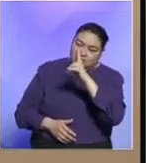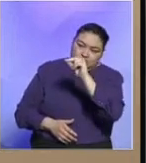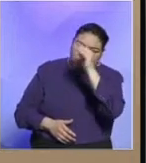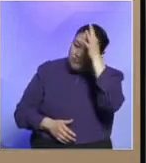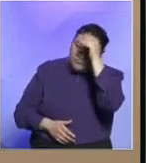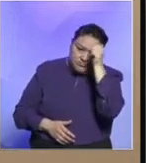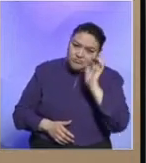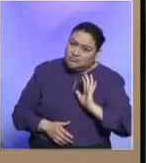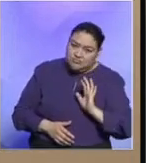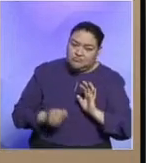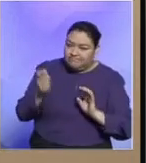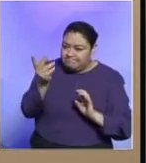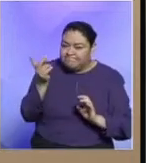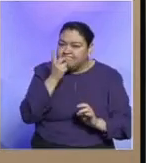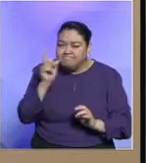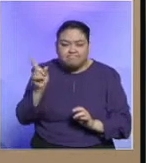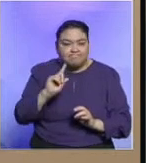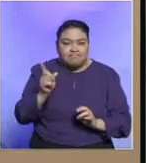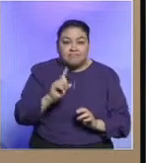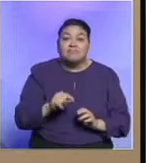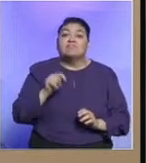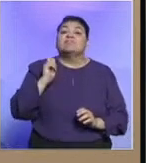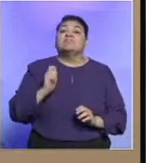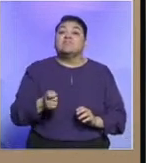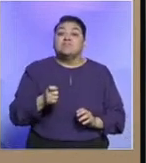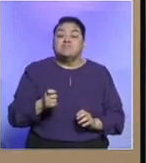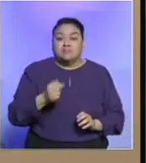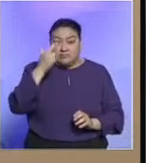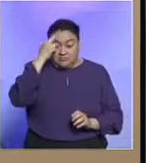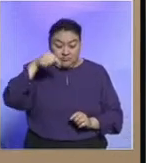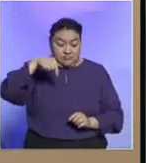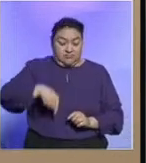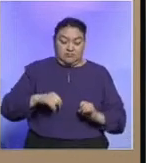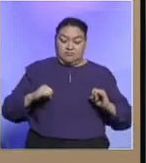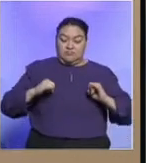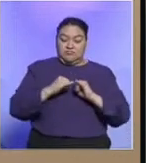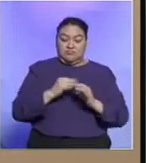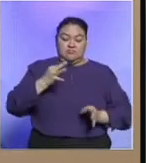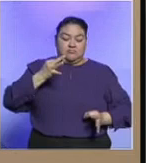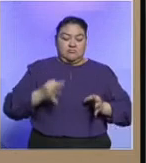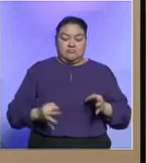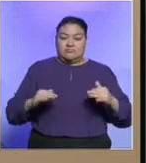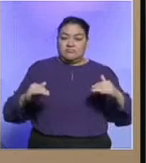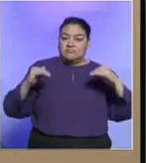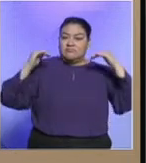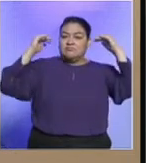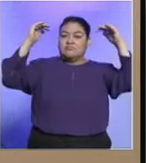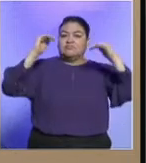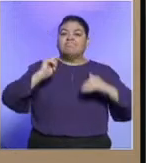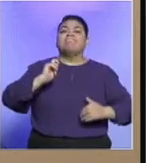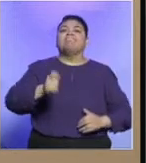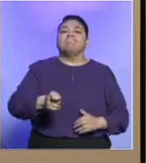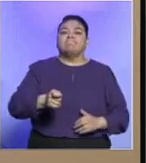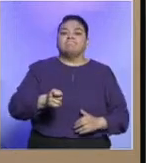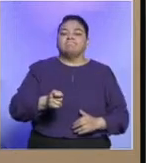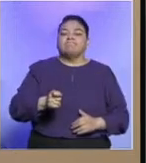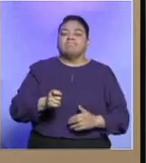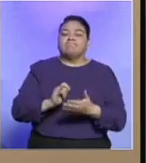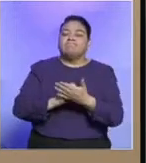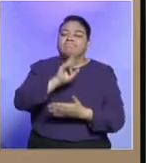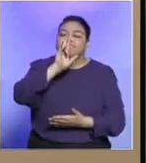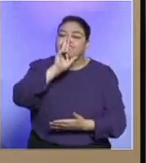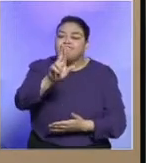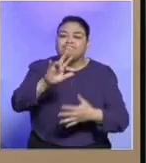Me parece que justamente la esencia de una institución de impartición de justicia es dar